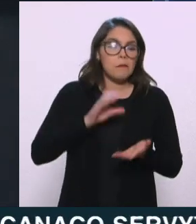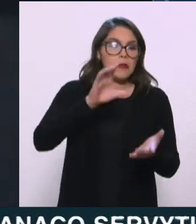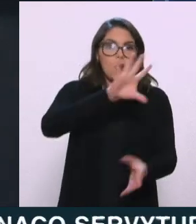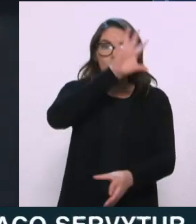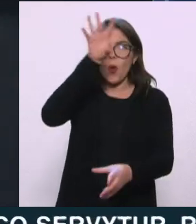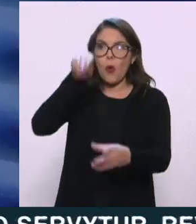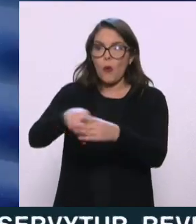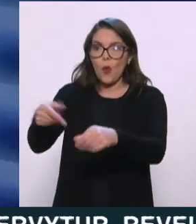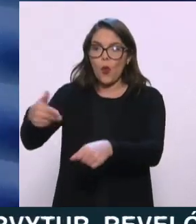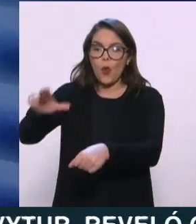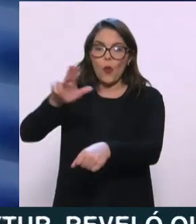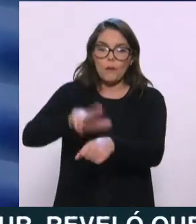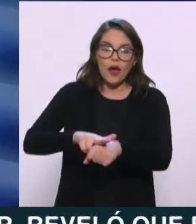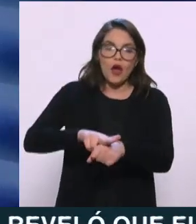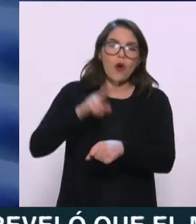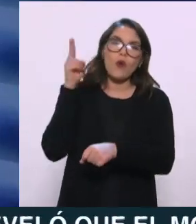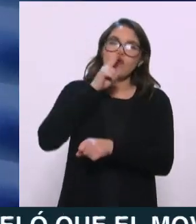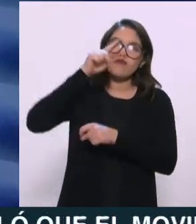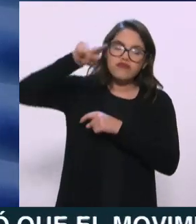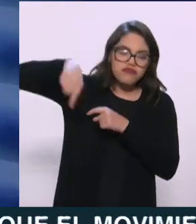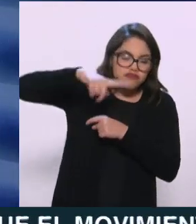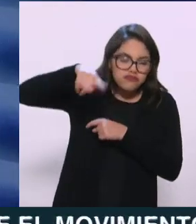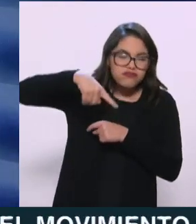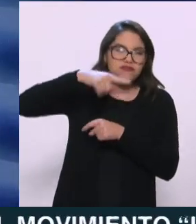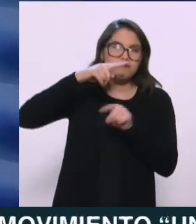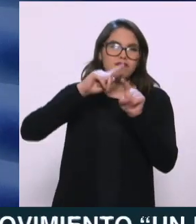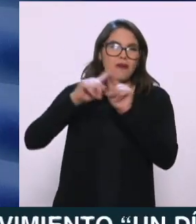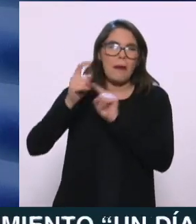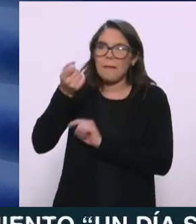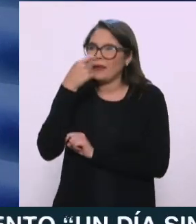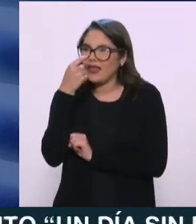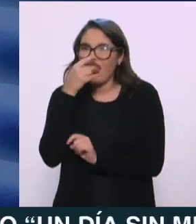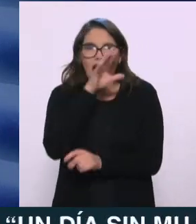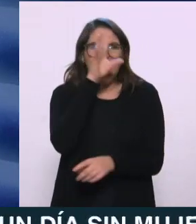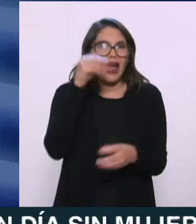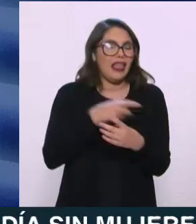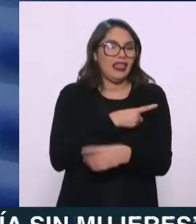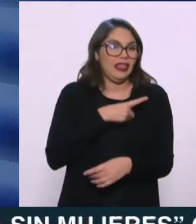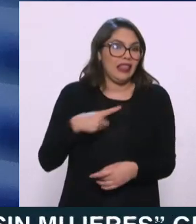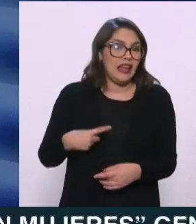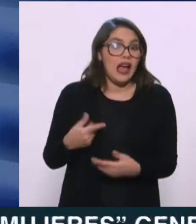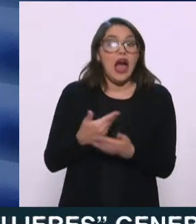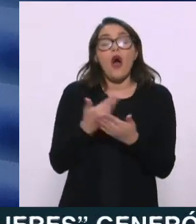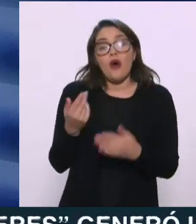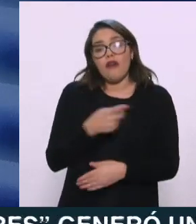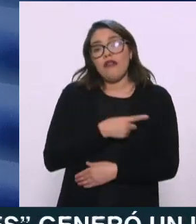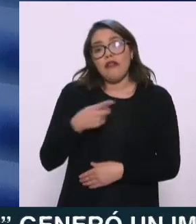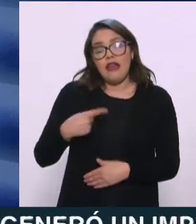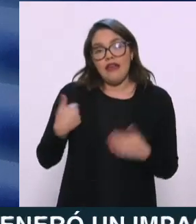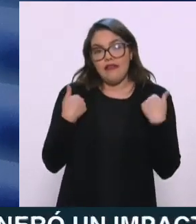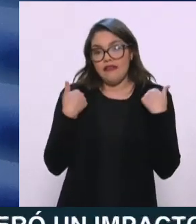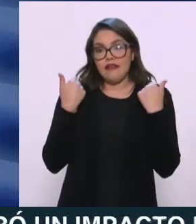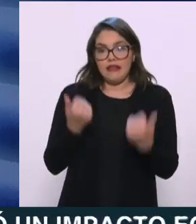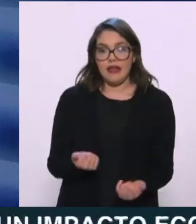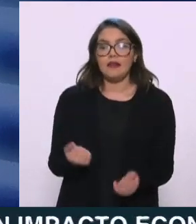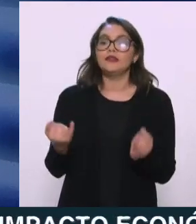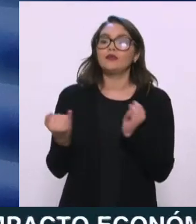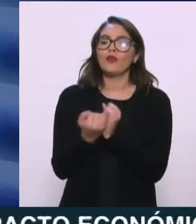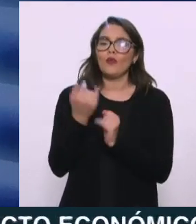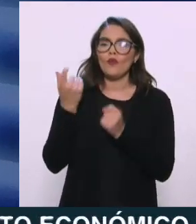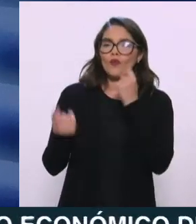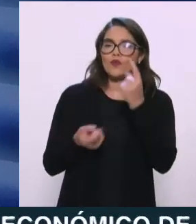¿no? Ventiladores, etcétera, etcétera. Es algo que hoy en esta declaratoria se tiene que tener más claro. Y también hay